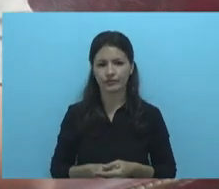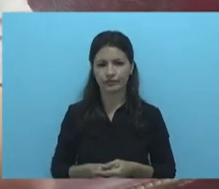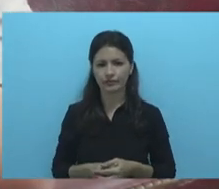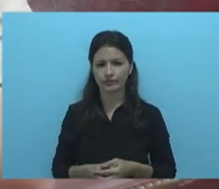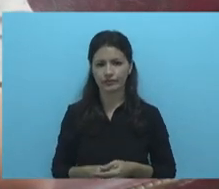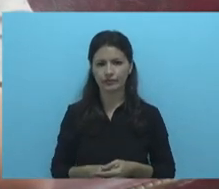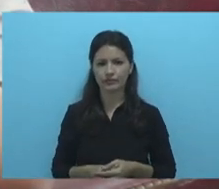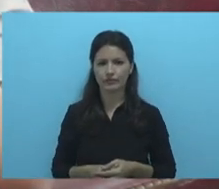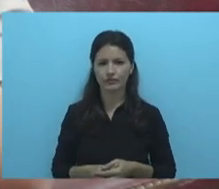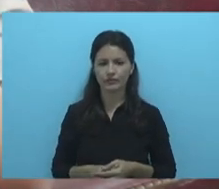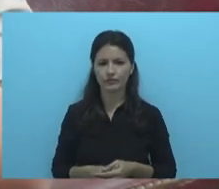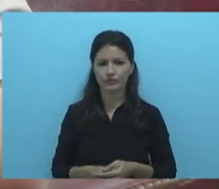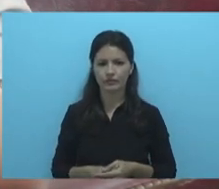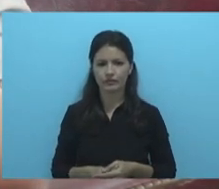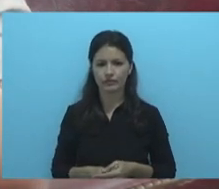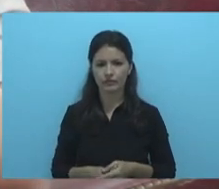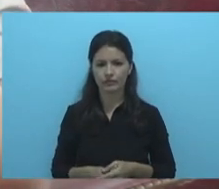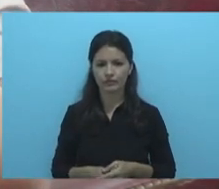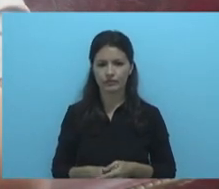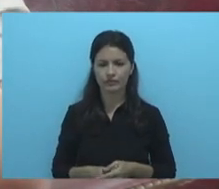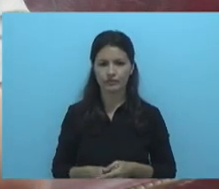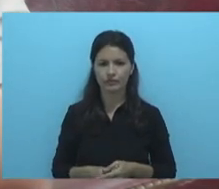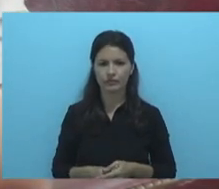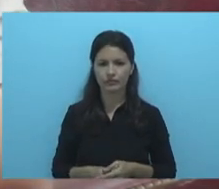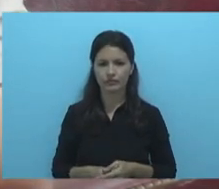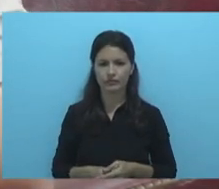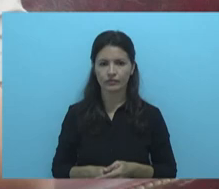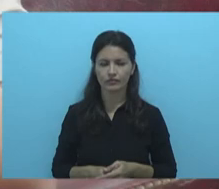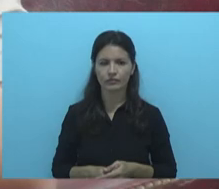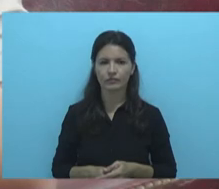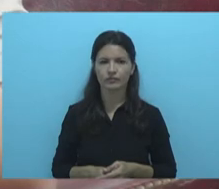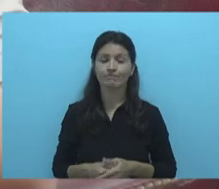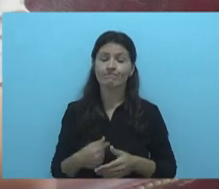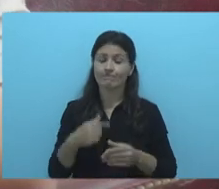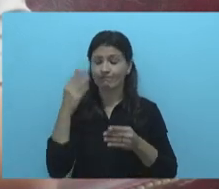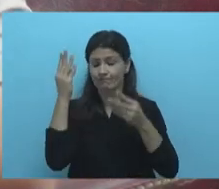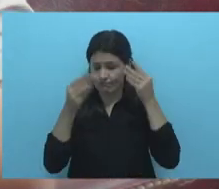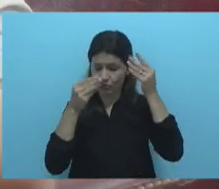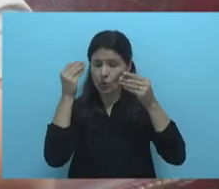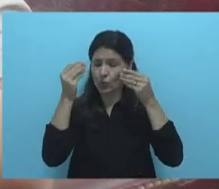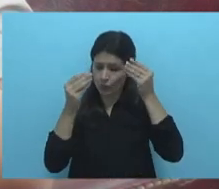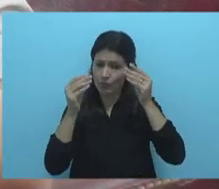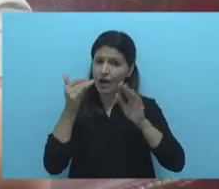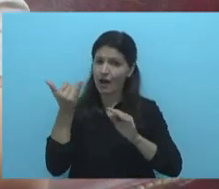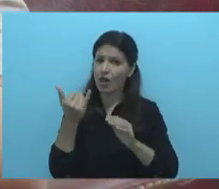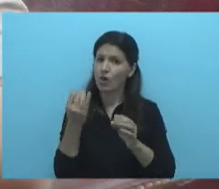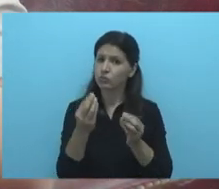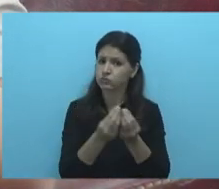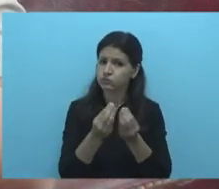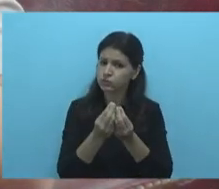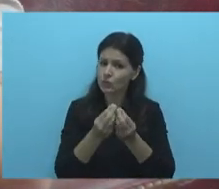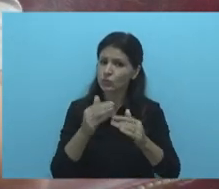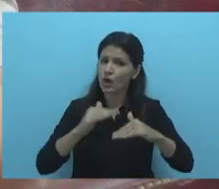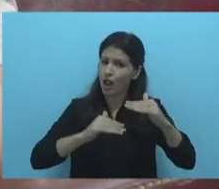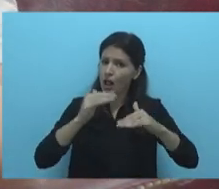proyectos ejecutivos. Así que simplemente, más allá de acompañar esto, manifestar la preocupación con la que muchas obras, al menos de